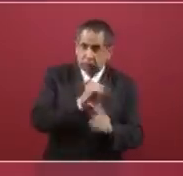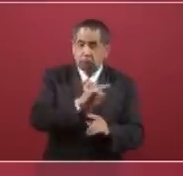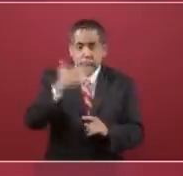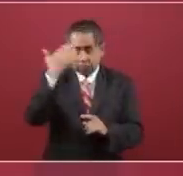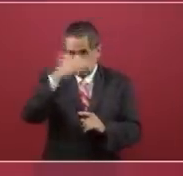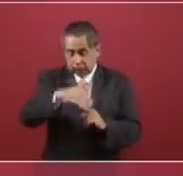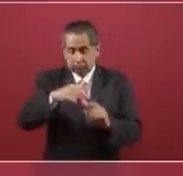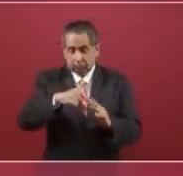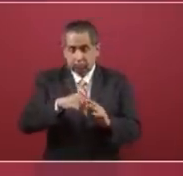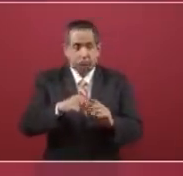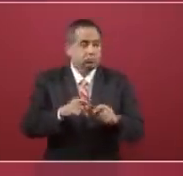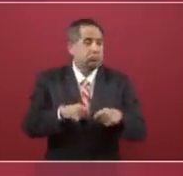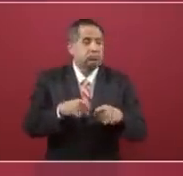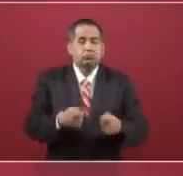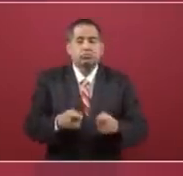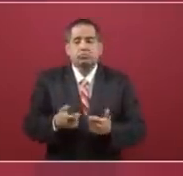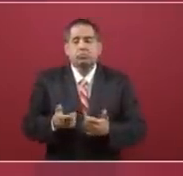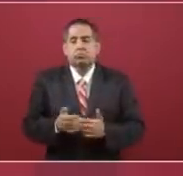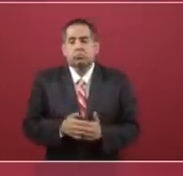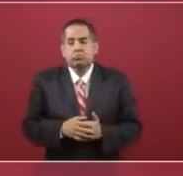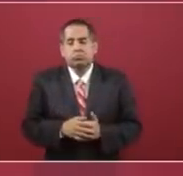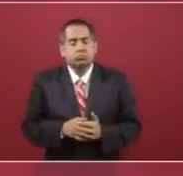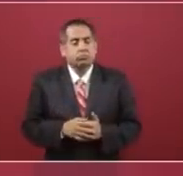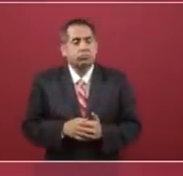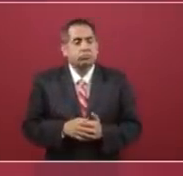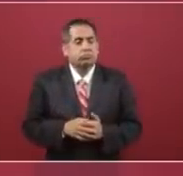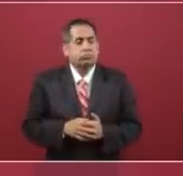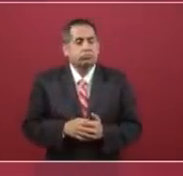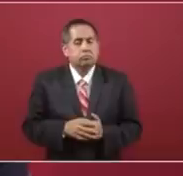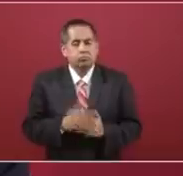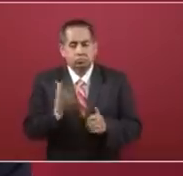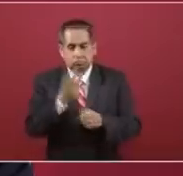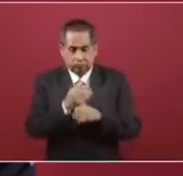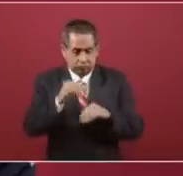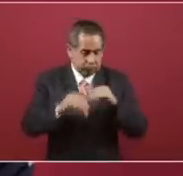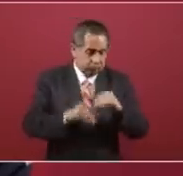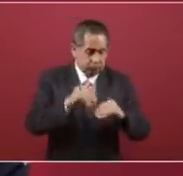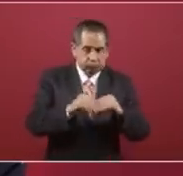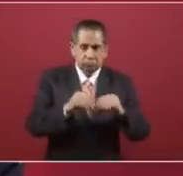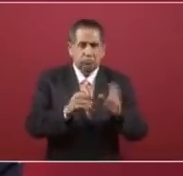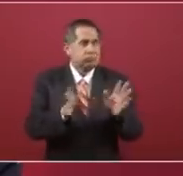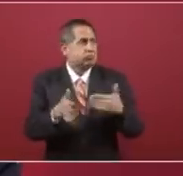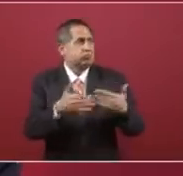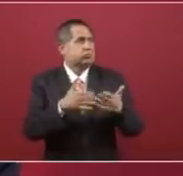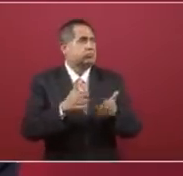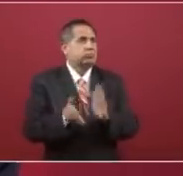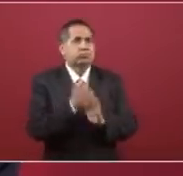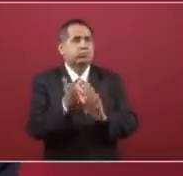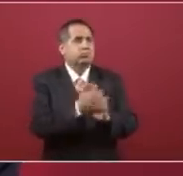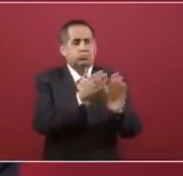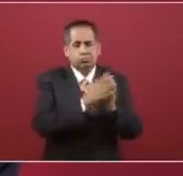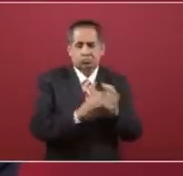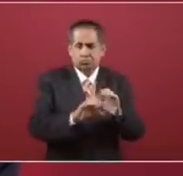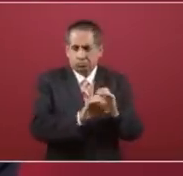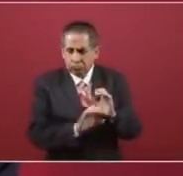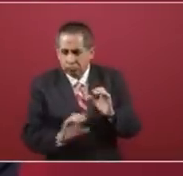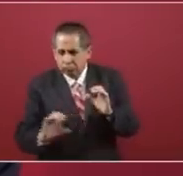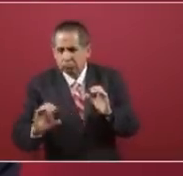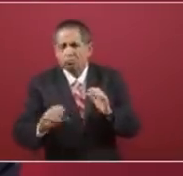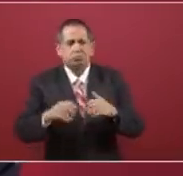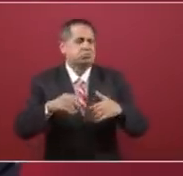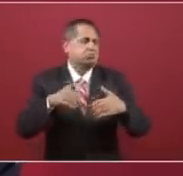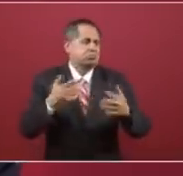saben de eh instalar infraestructura, ductos,